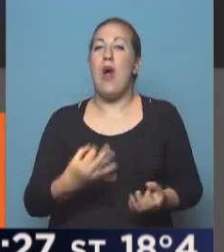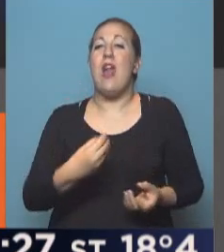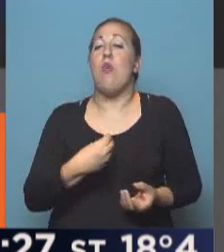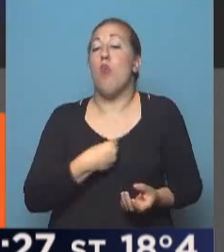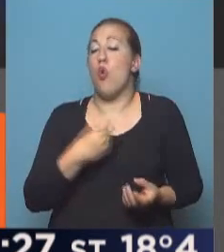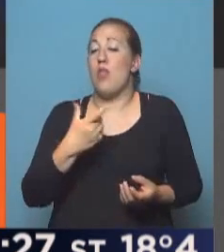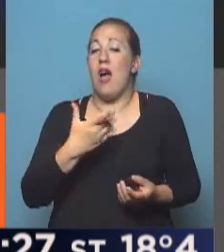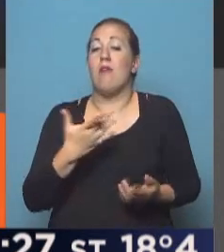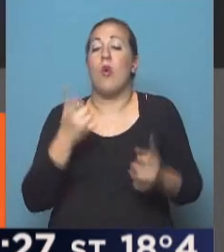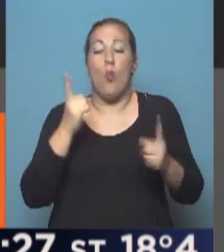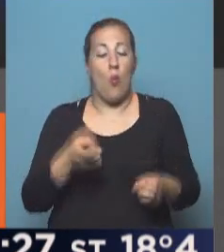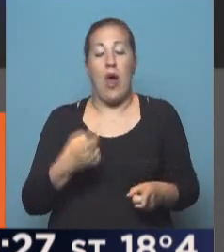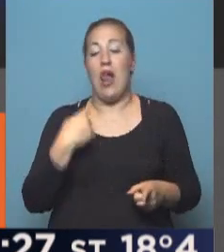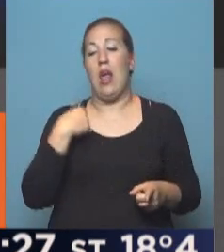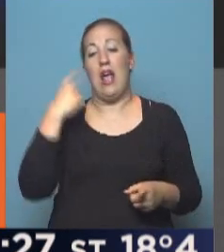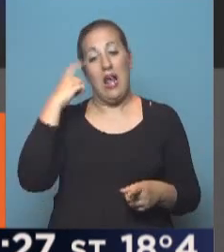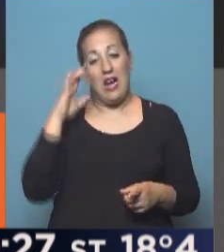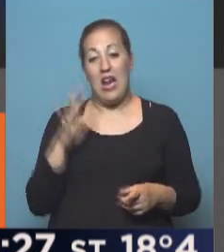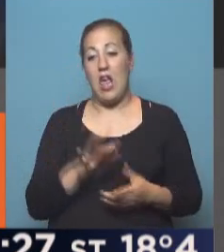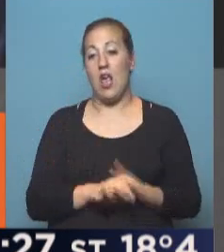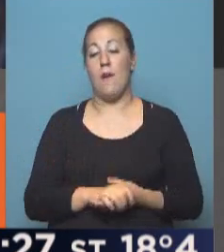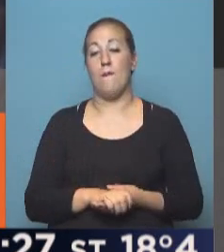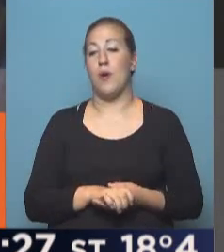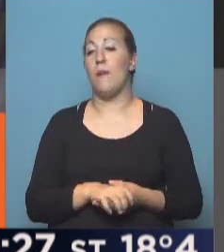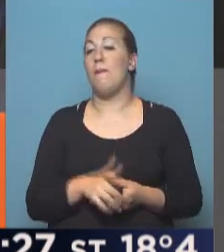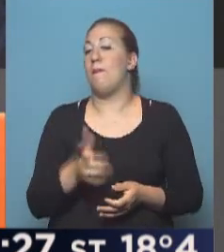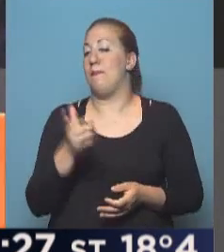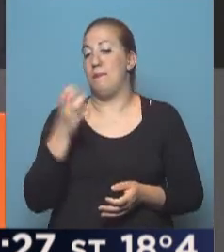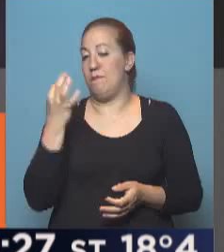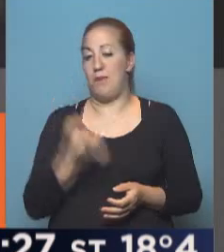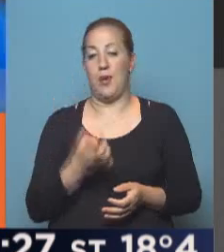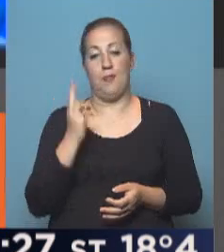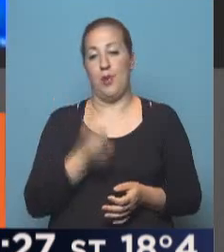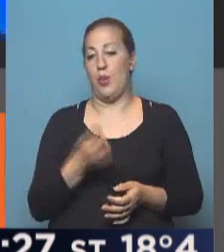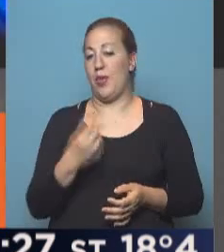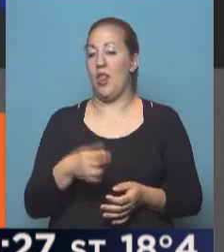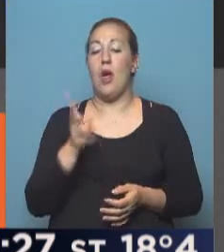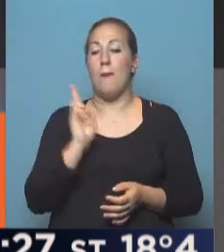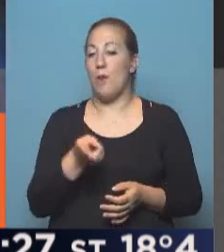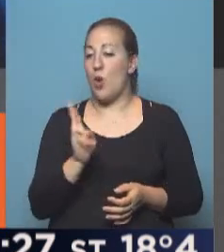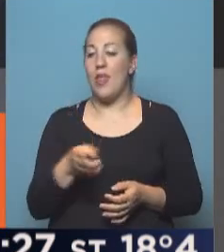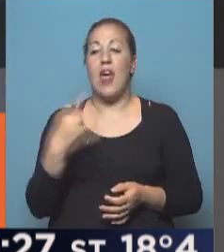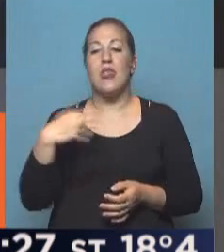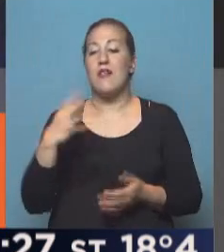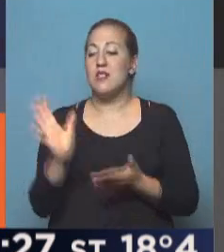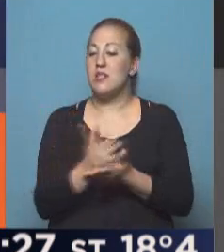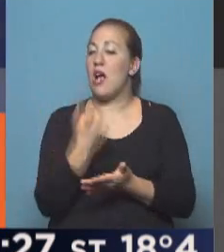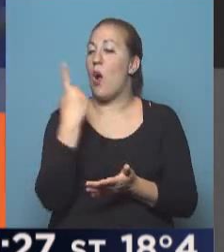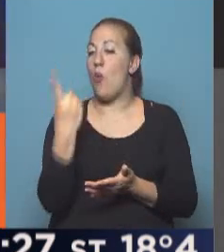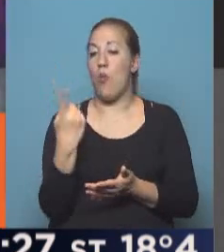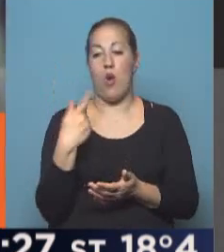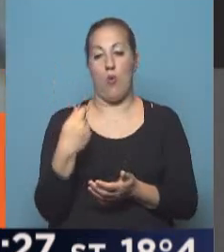decisión creemos que es ilegítima y por tanto debe suprimirse una de las asignaciones y además